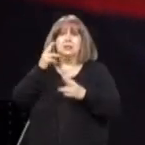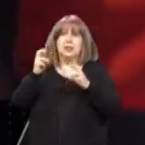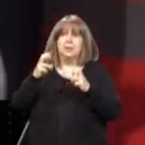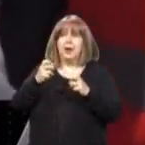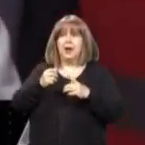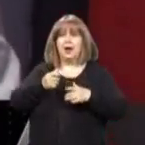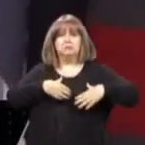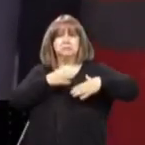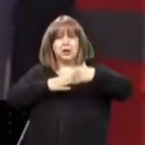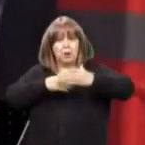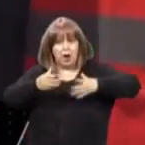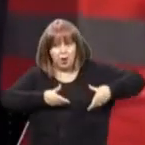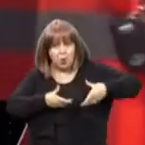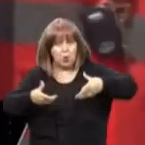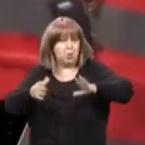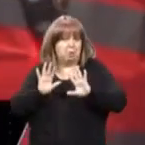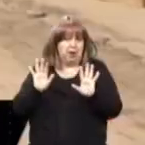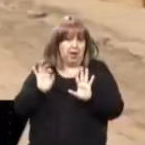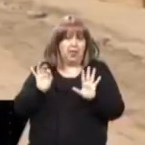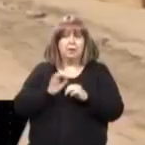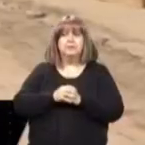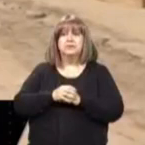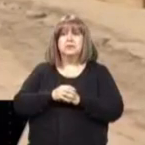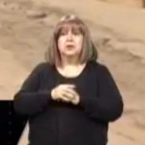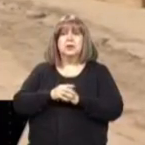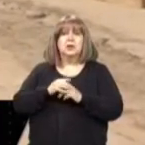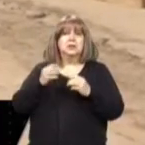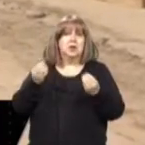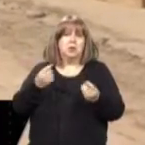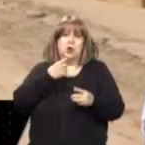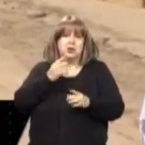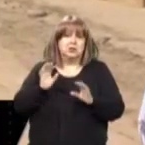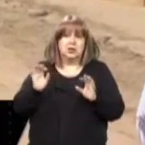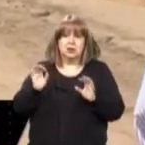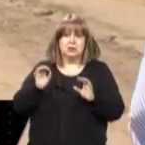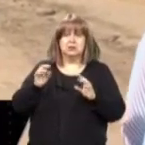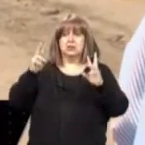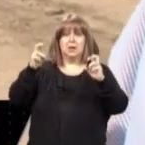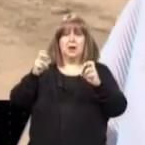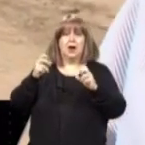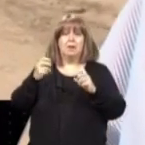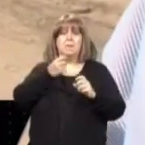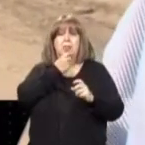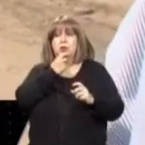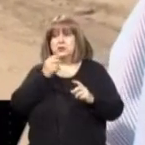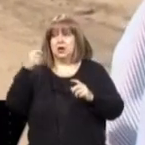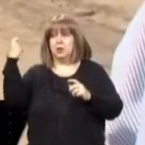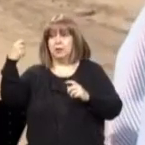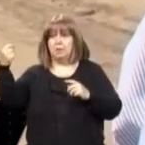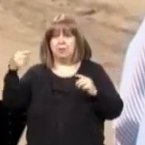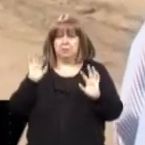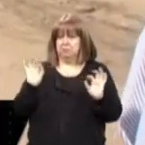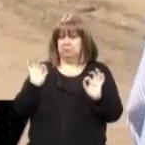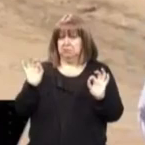se metió en el tema ríspido para ambas provincias. Estuvo aquí, donde ustedes ven, en ese gasoducto, esos